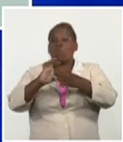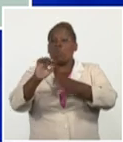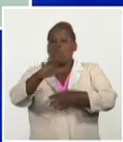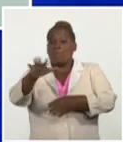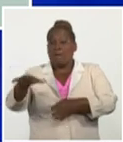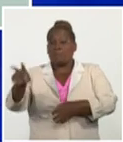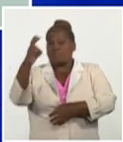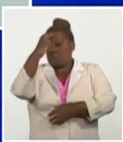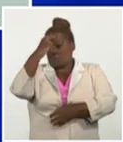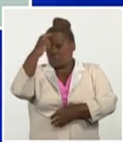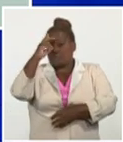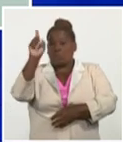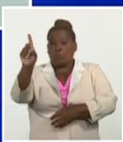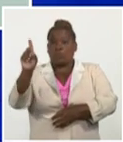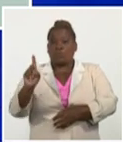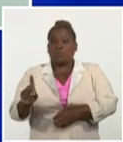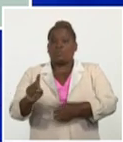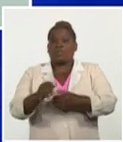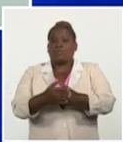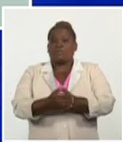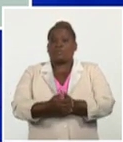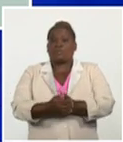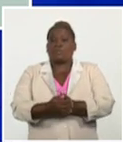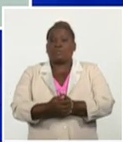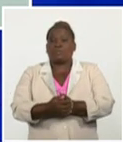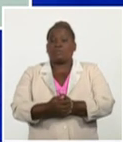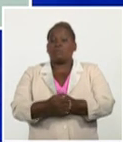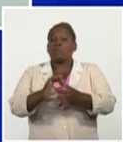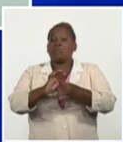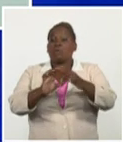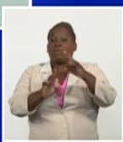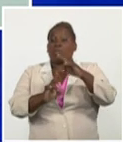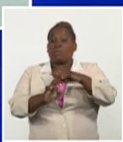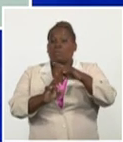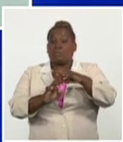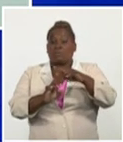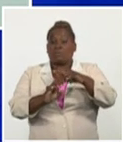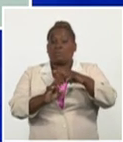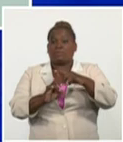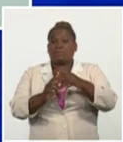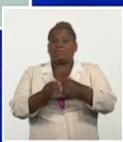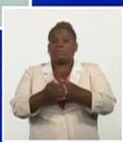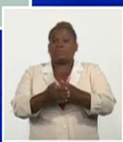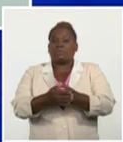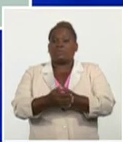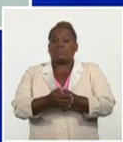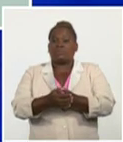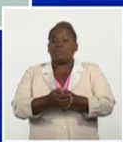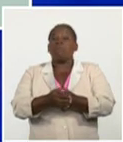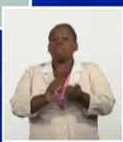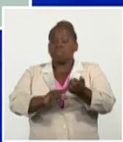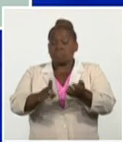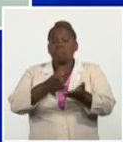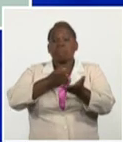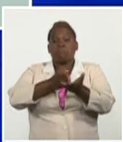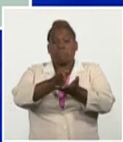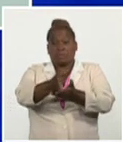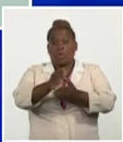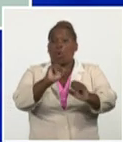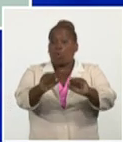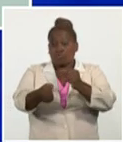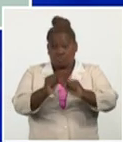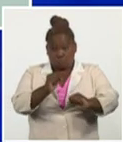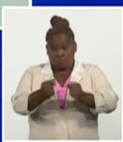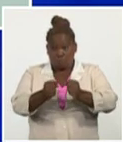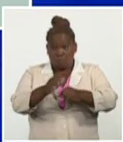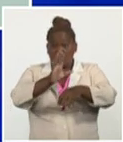con 1 cada uno. Y Guantánamo, que es la otra provincia que ha mantenido control de la pandemia,